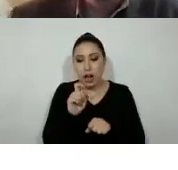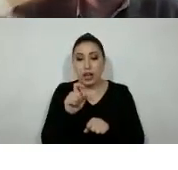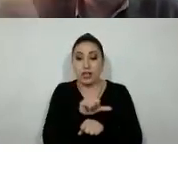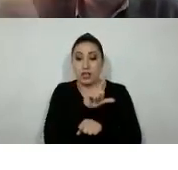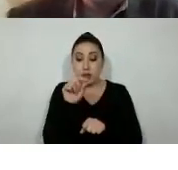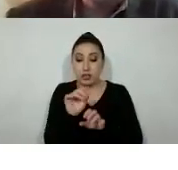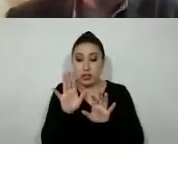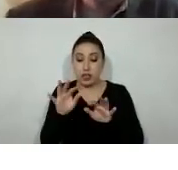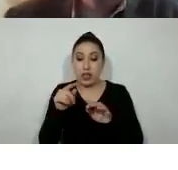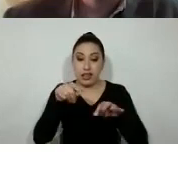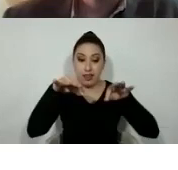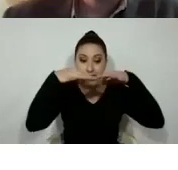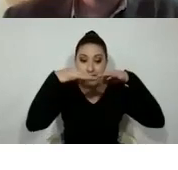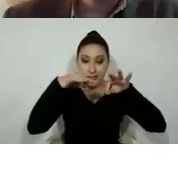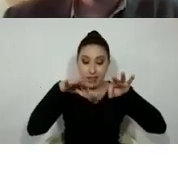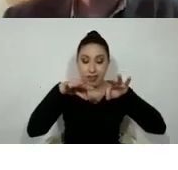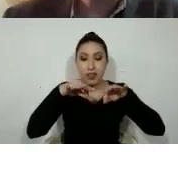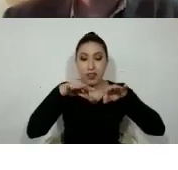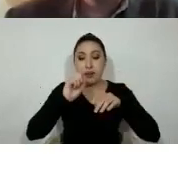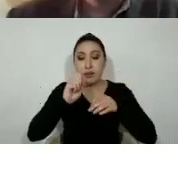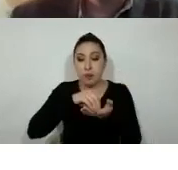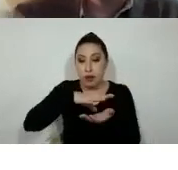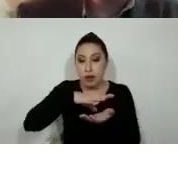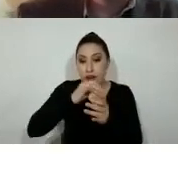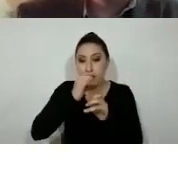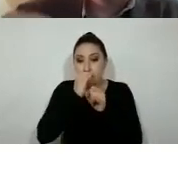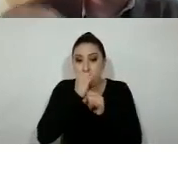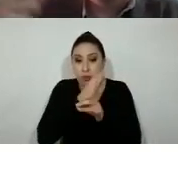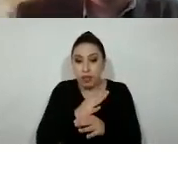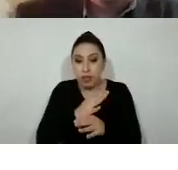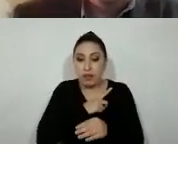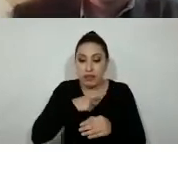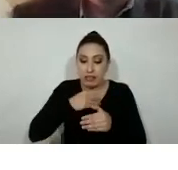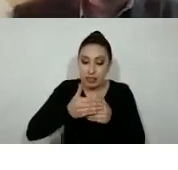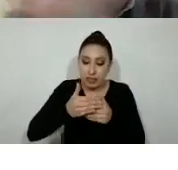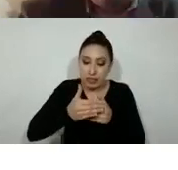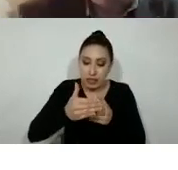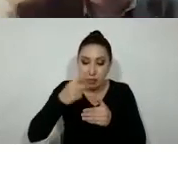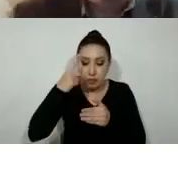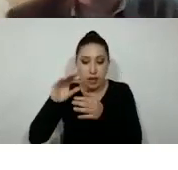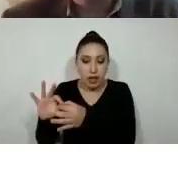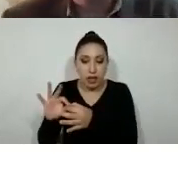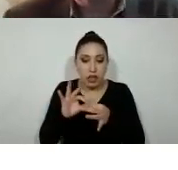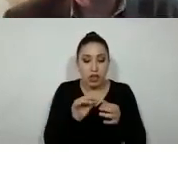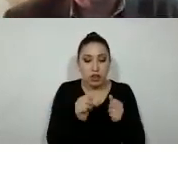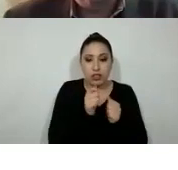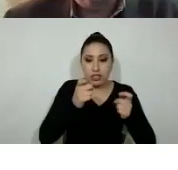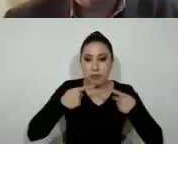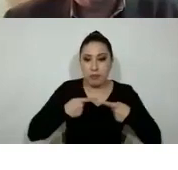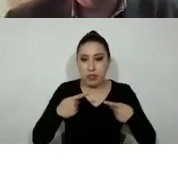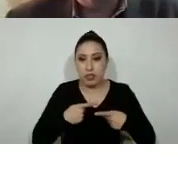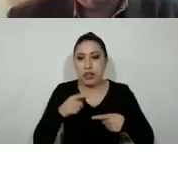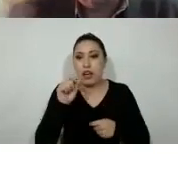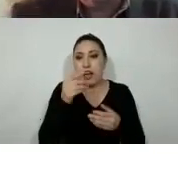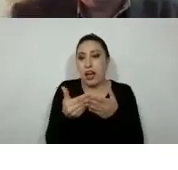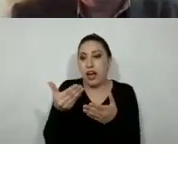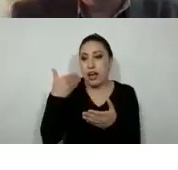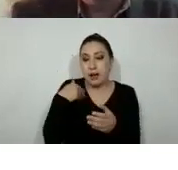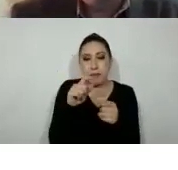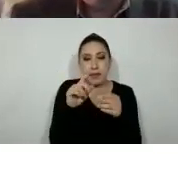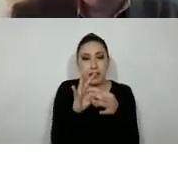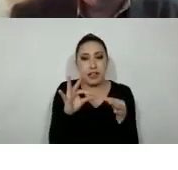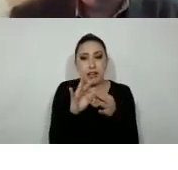y los anexos del informe policial homologado, que es, pues, si se encontró, ya ven que les decía yo en el ejemplo, la